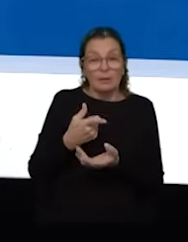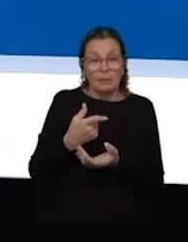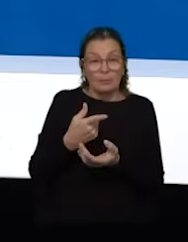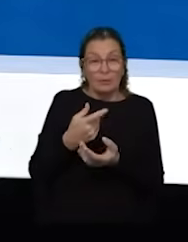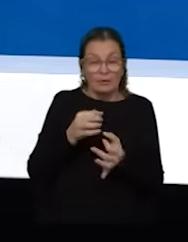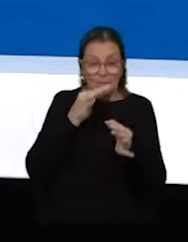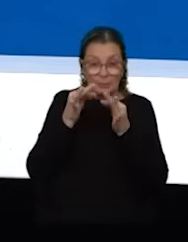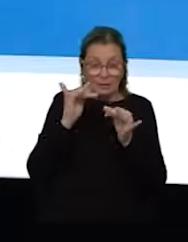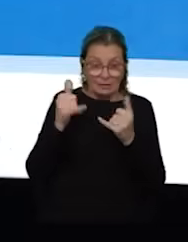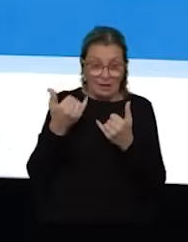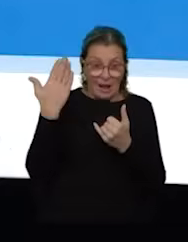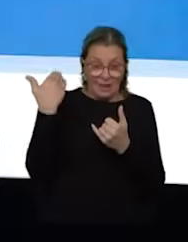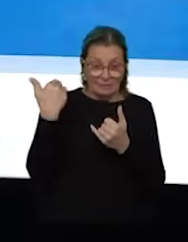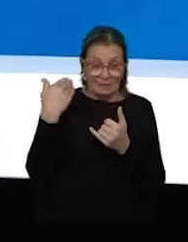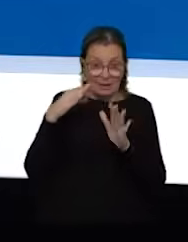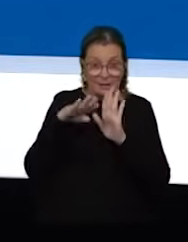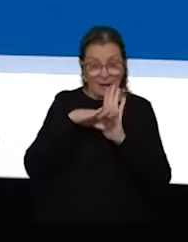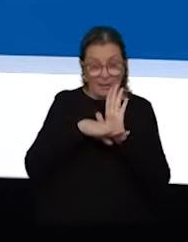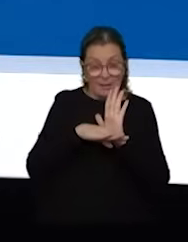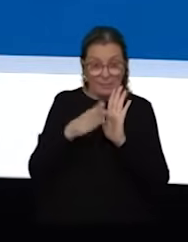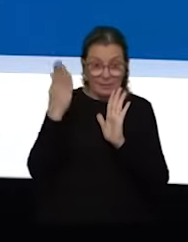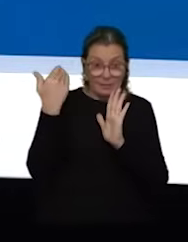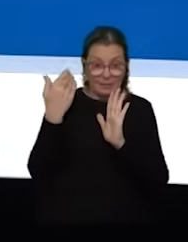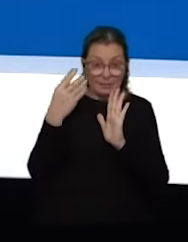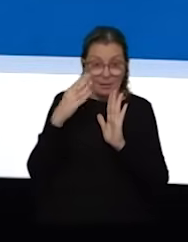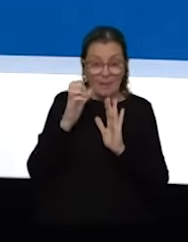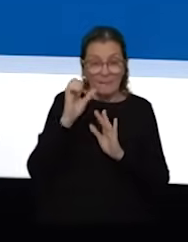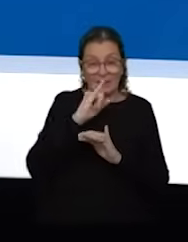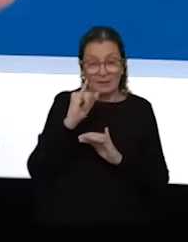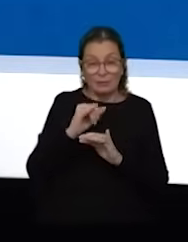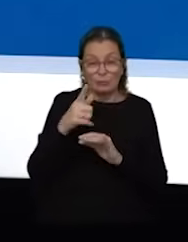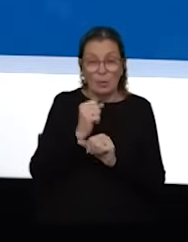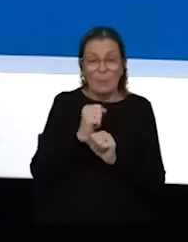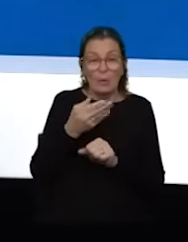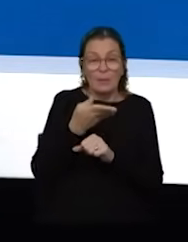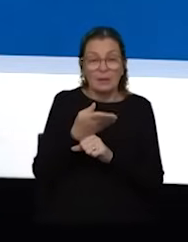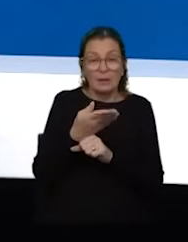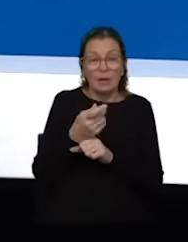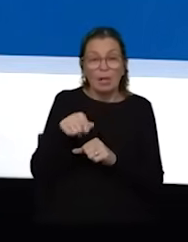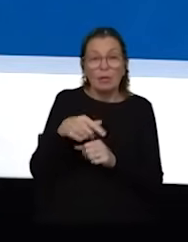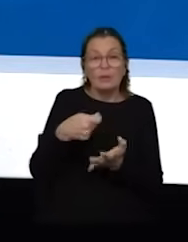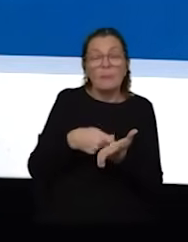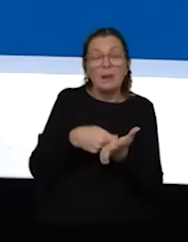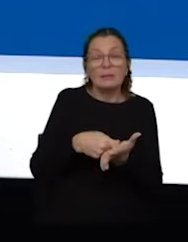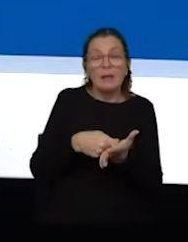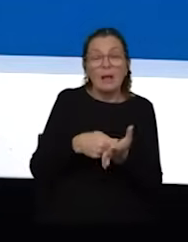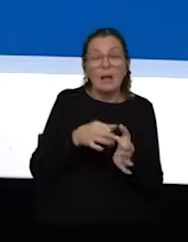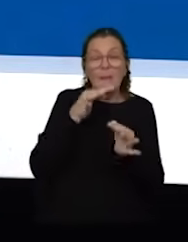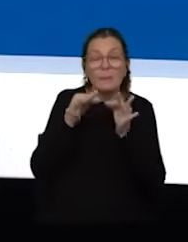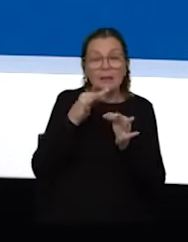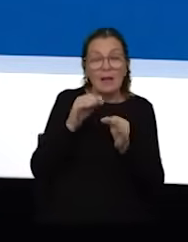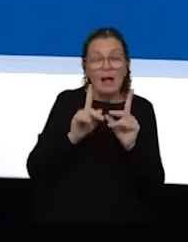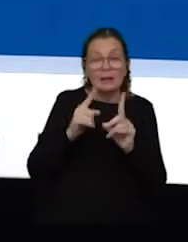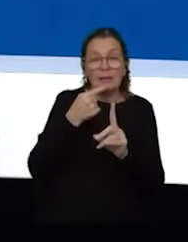argumento que ya estuvo también en la legislatura pasada y que usaba Darío Pérez decía yo no le puedo pedir que explique el origen de los fondos a este alguien que